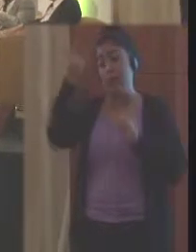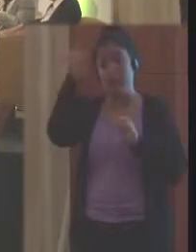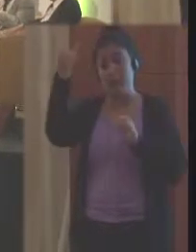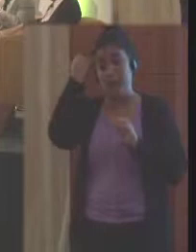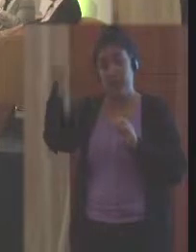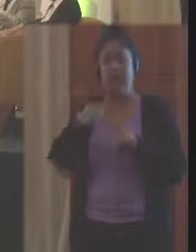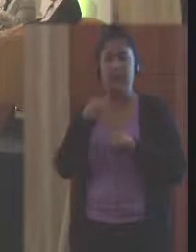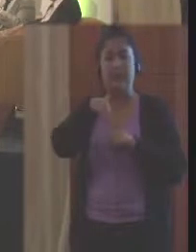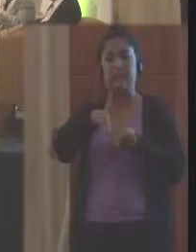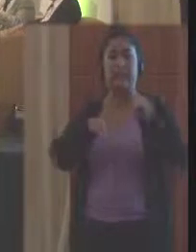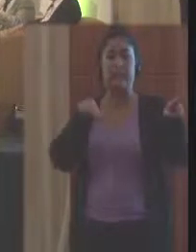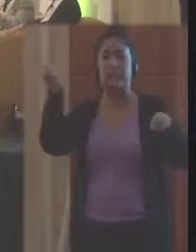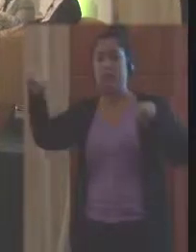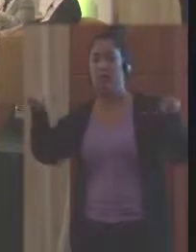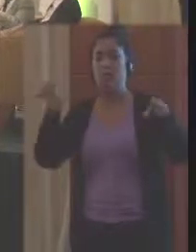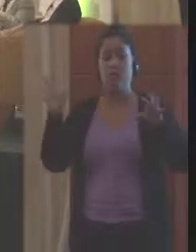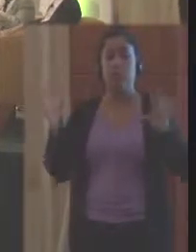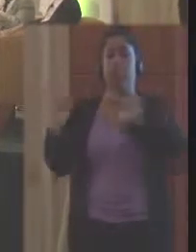el crecimiento